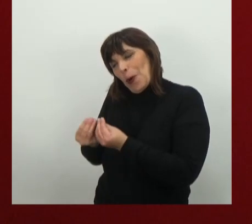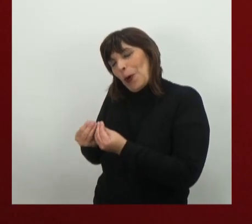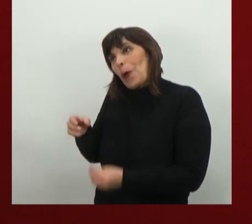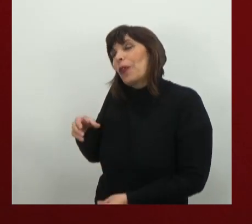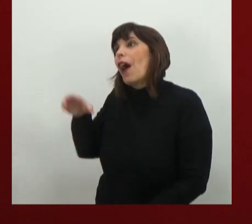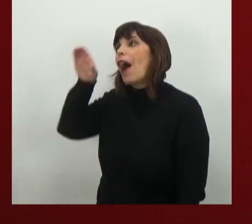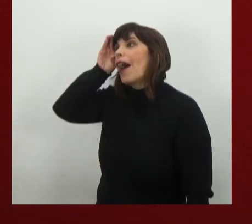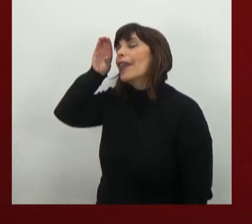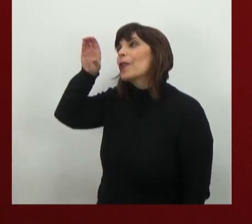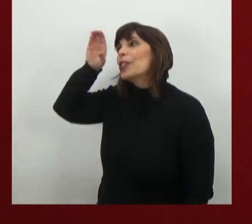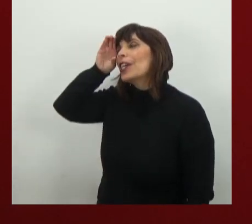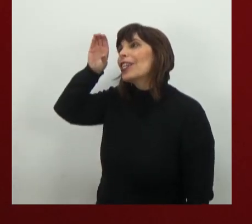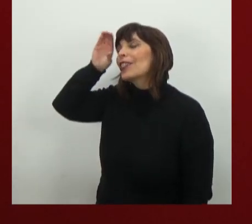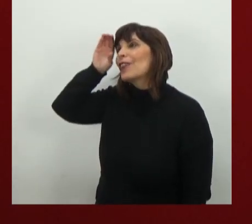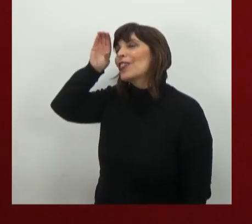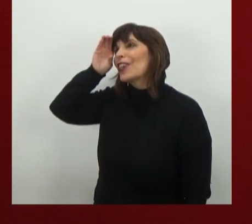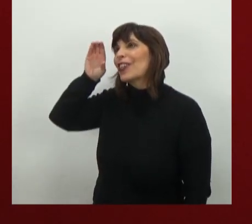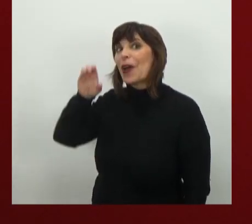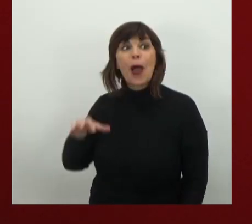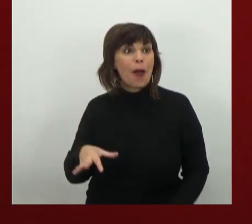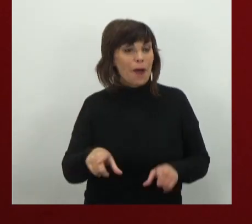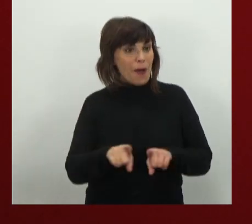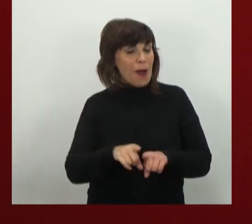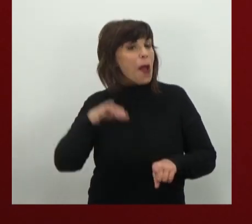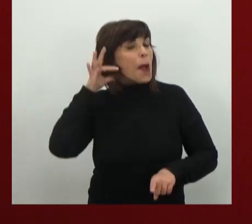María se dio cuenta quién vino a casa.